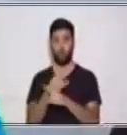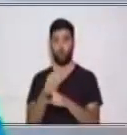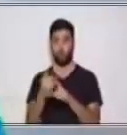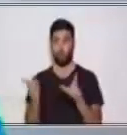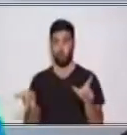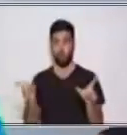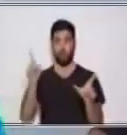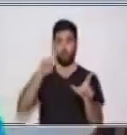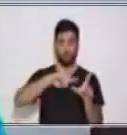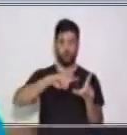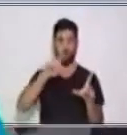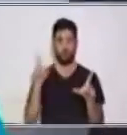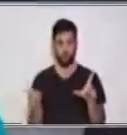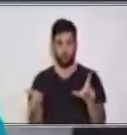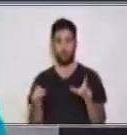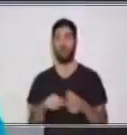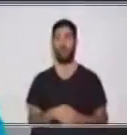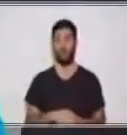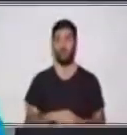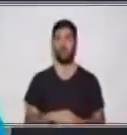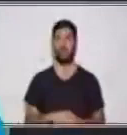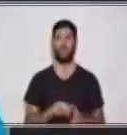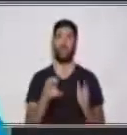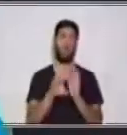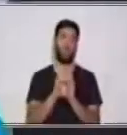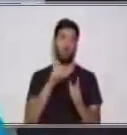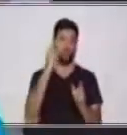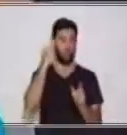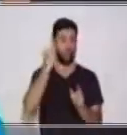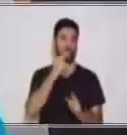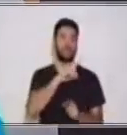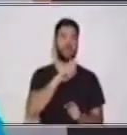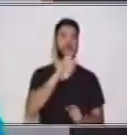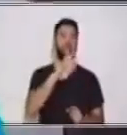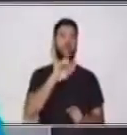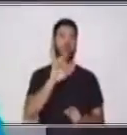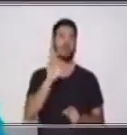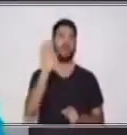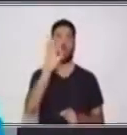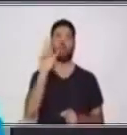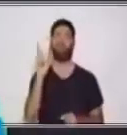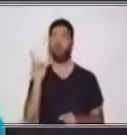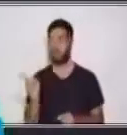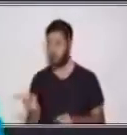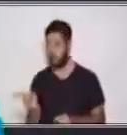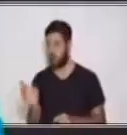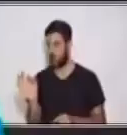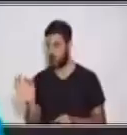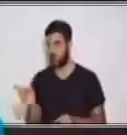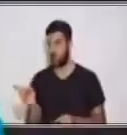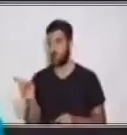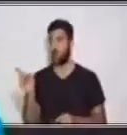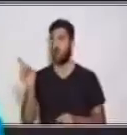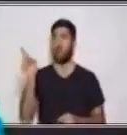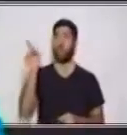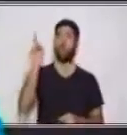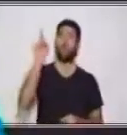transportador. Y en este caso estamos hablando de 140 grados, entonces la proyección es correcta, ¿bien?